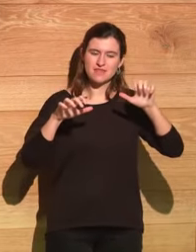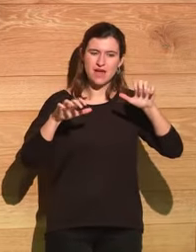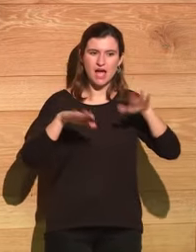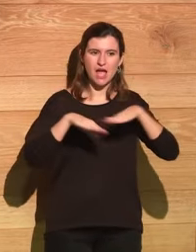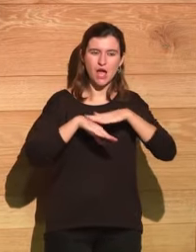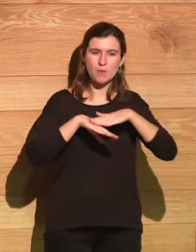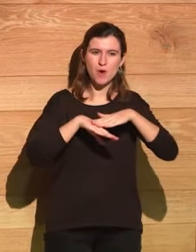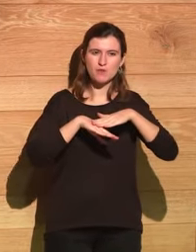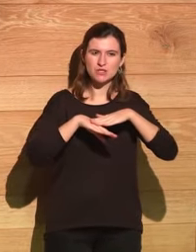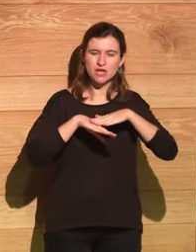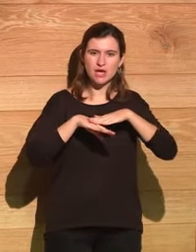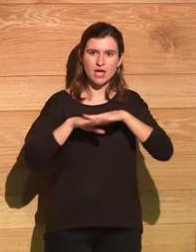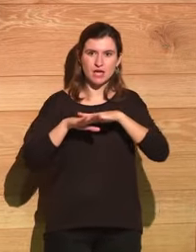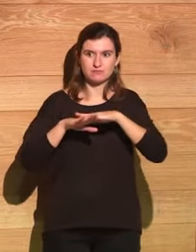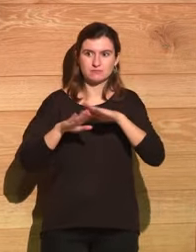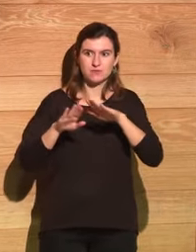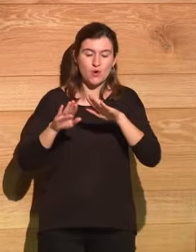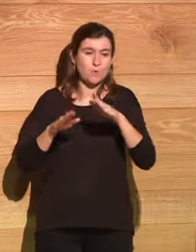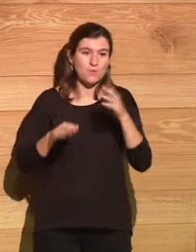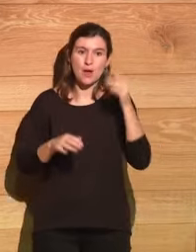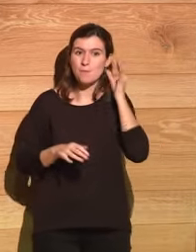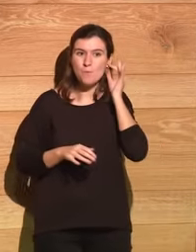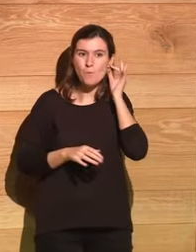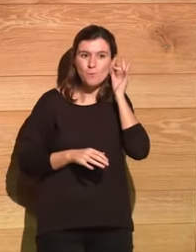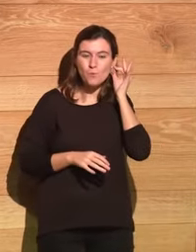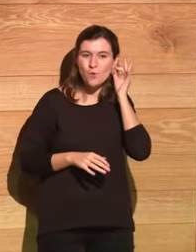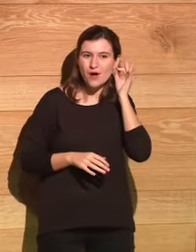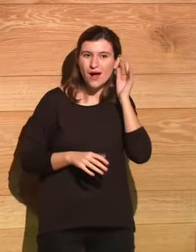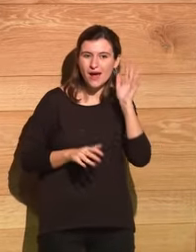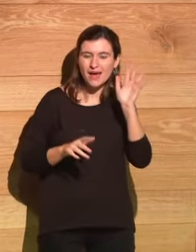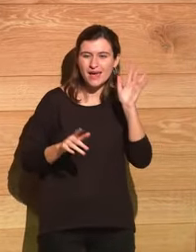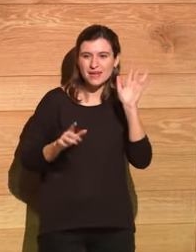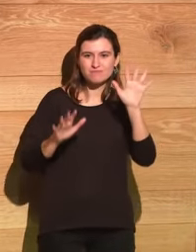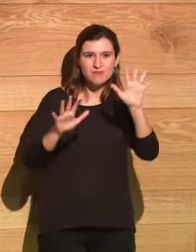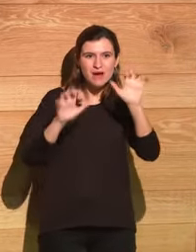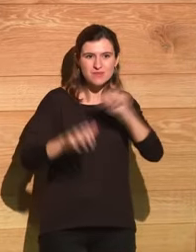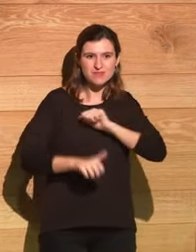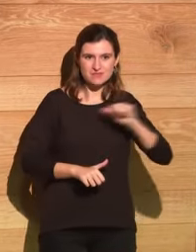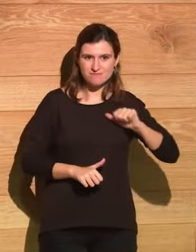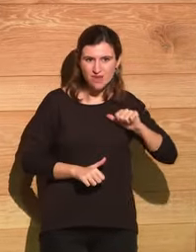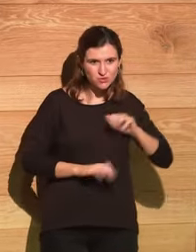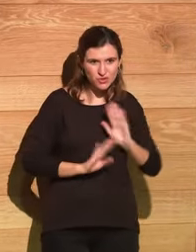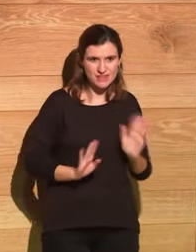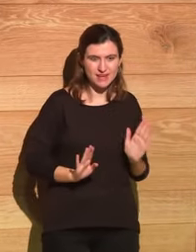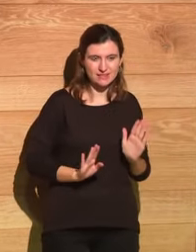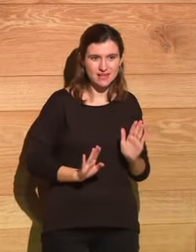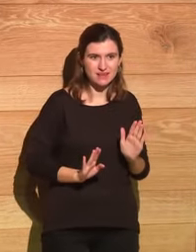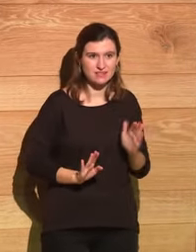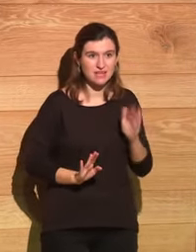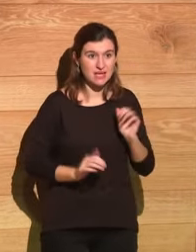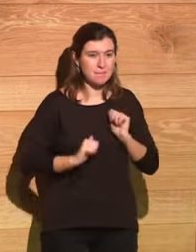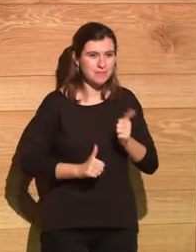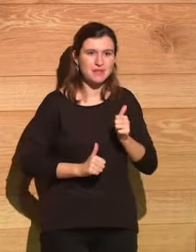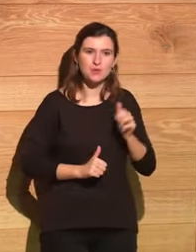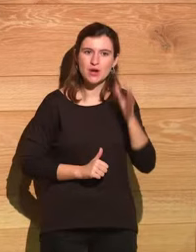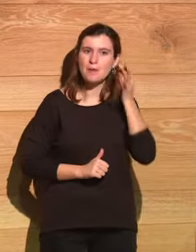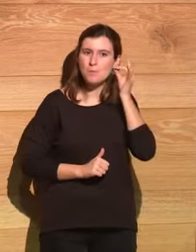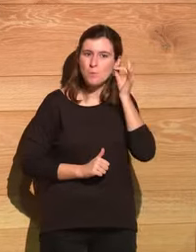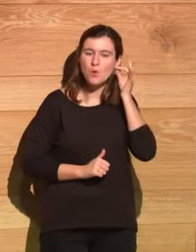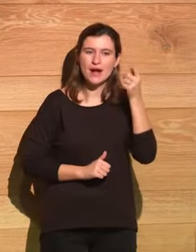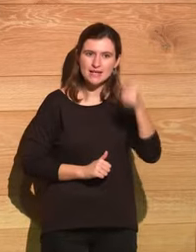propio aprendizaje, ¿no?, una mujer autodidacta, que me parece que es una cualidad fascinante, sino, bueno, queríamos empezar por una